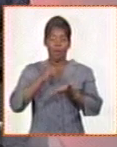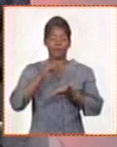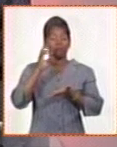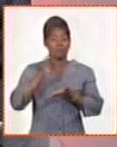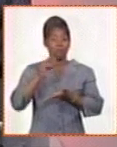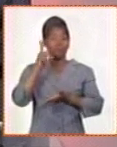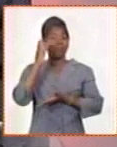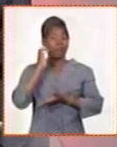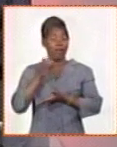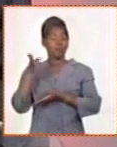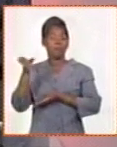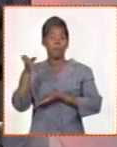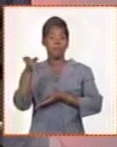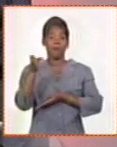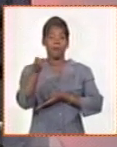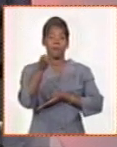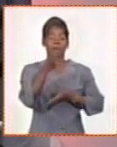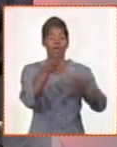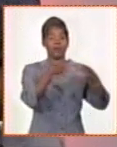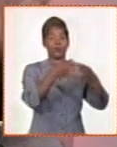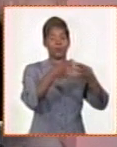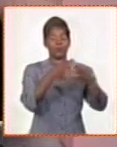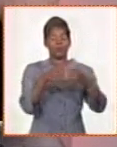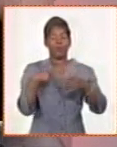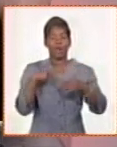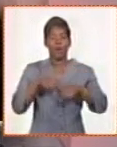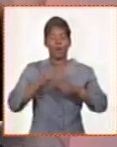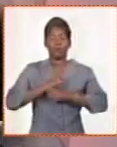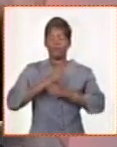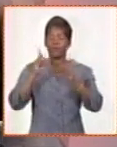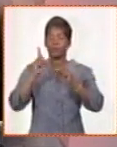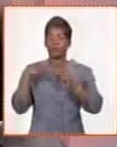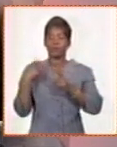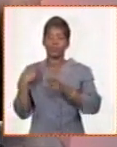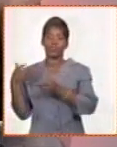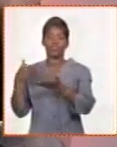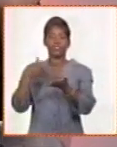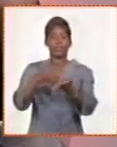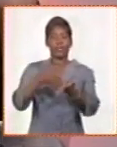Pinar y de pronto nos pasó una cosa impresionante.